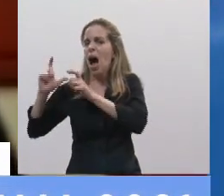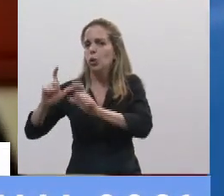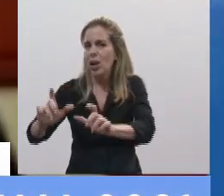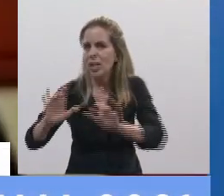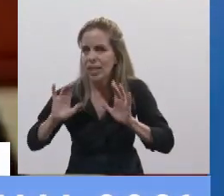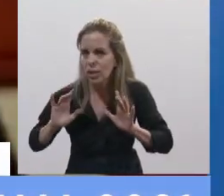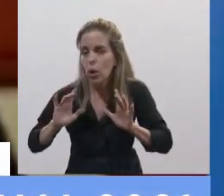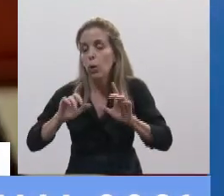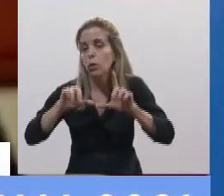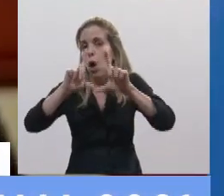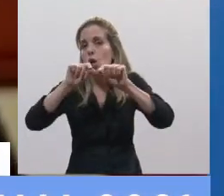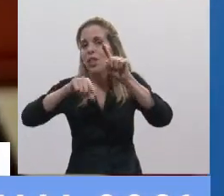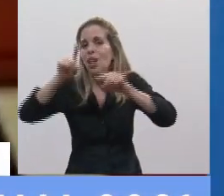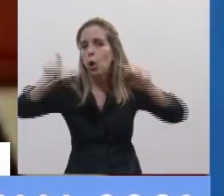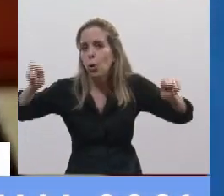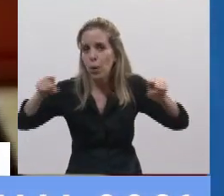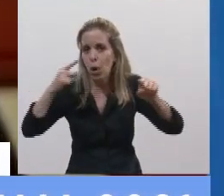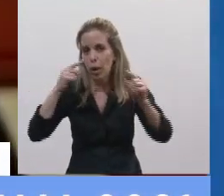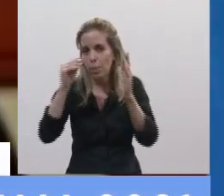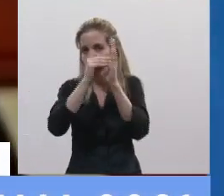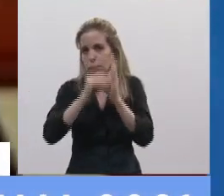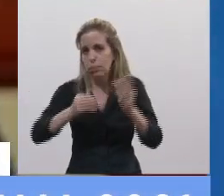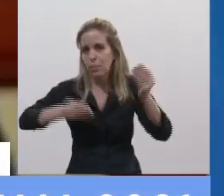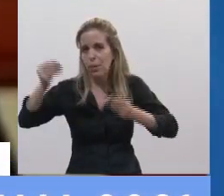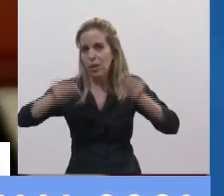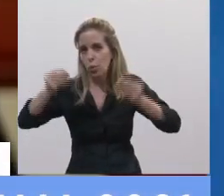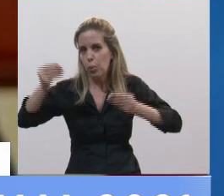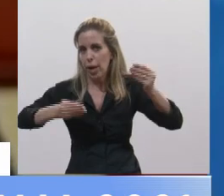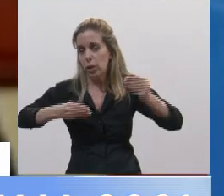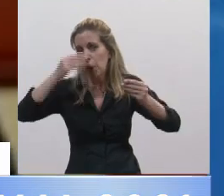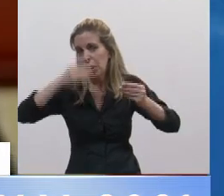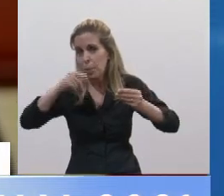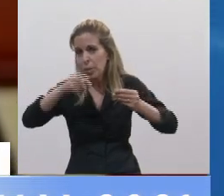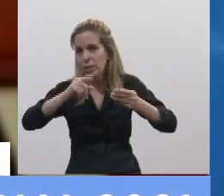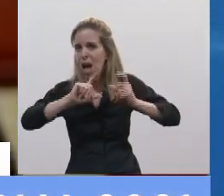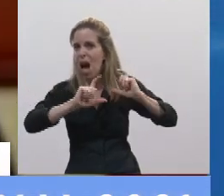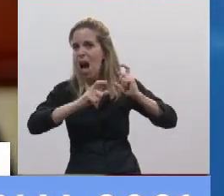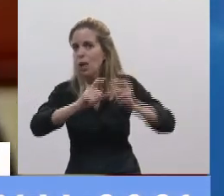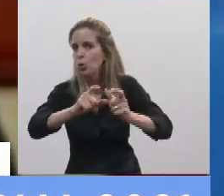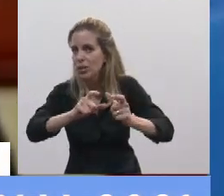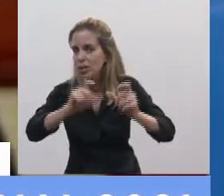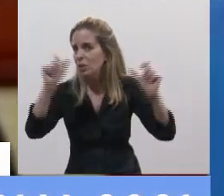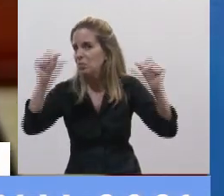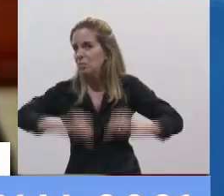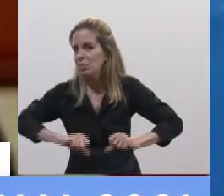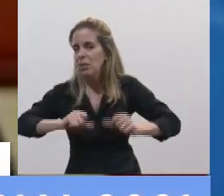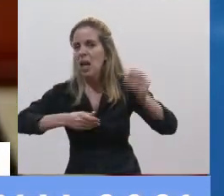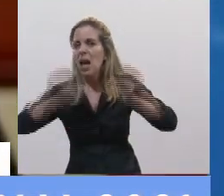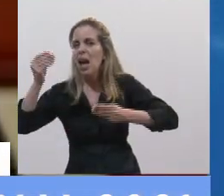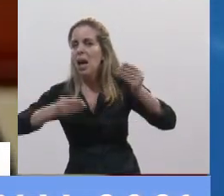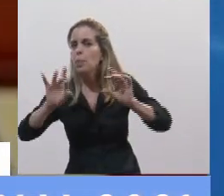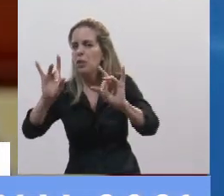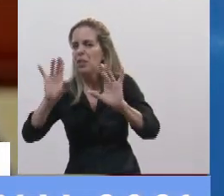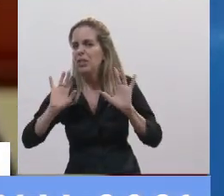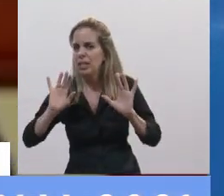de los números que ponemos en este presupuesto y que al poco tiempo quedan en una abstracción que es